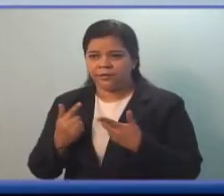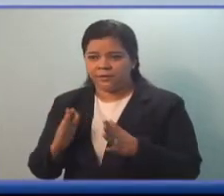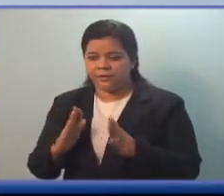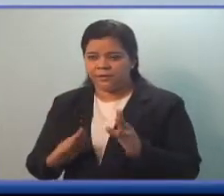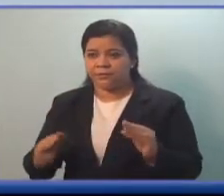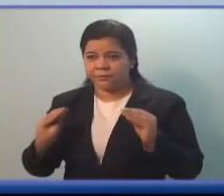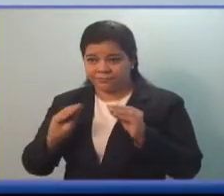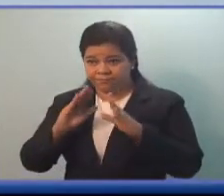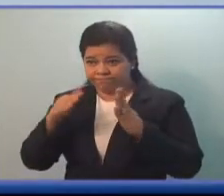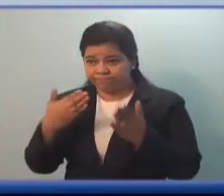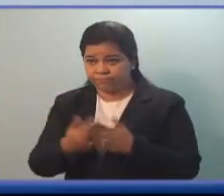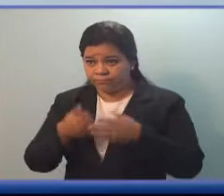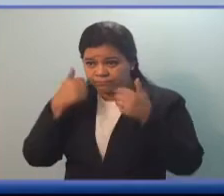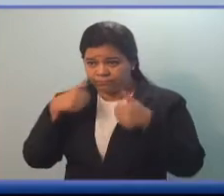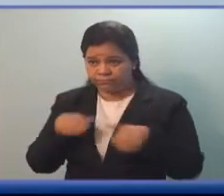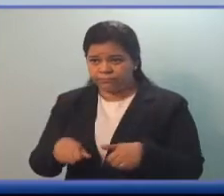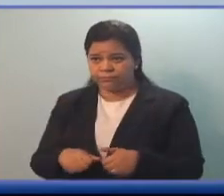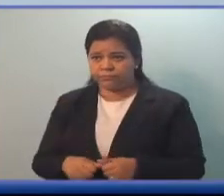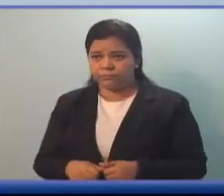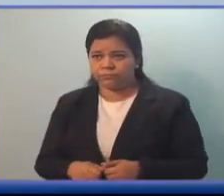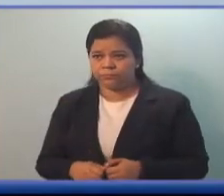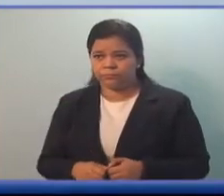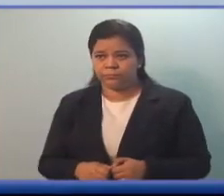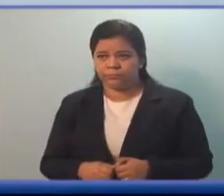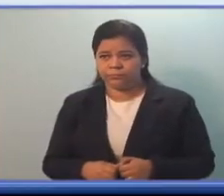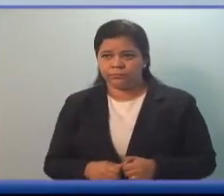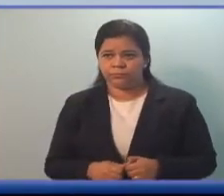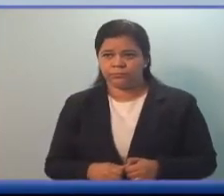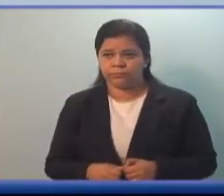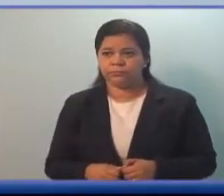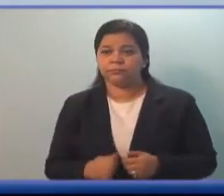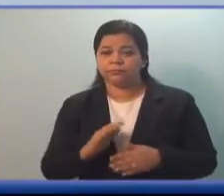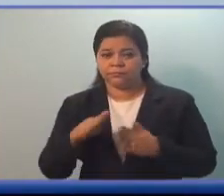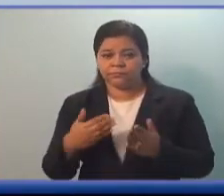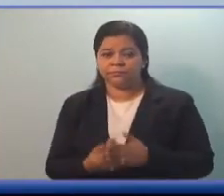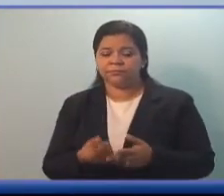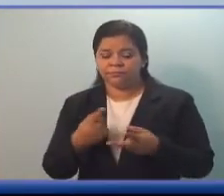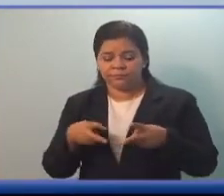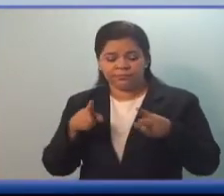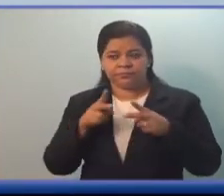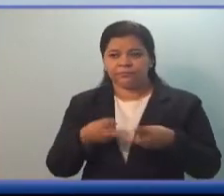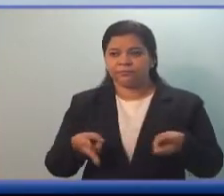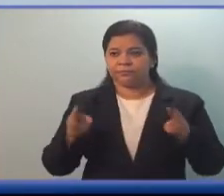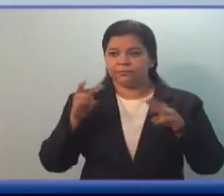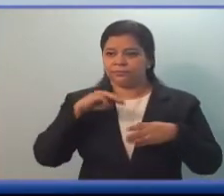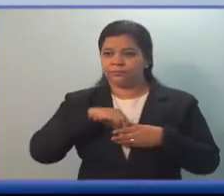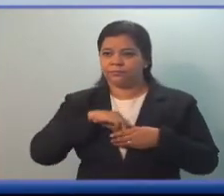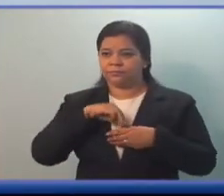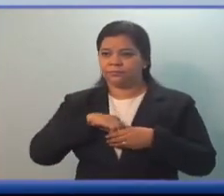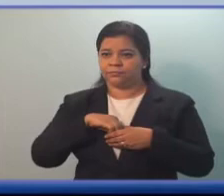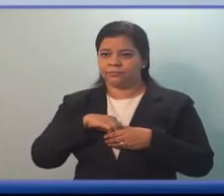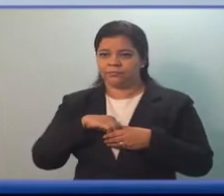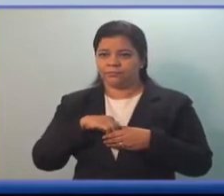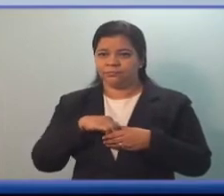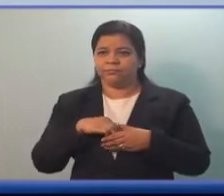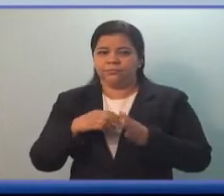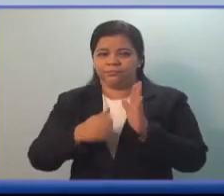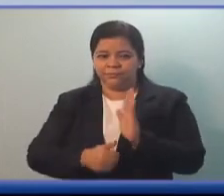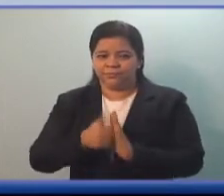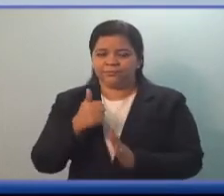de la independencia, de la imparcialidad, de la moralidad, una imagen